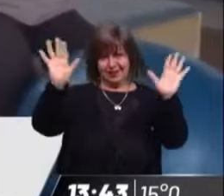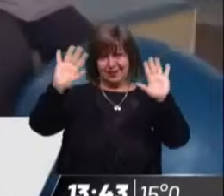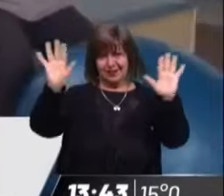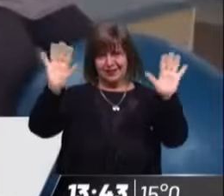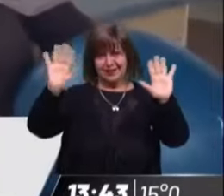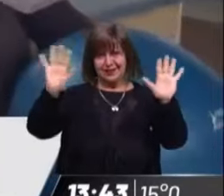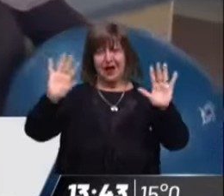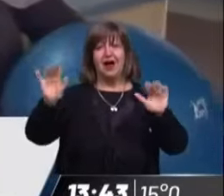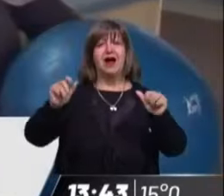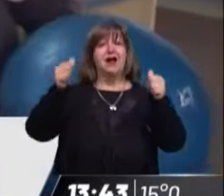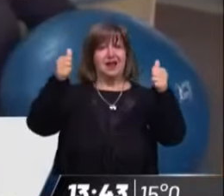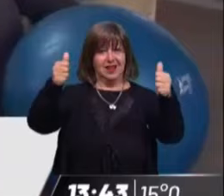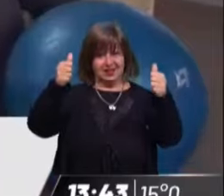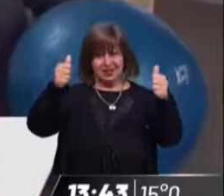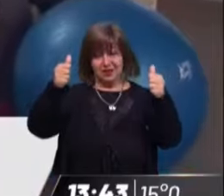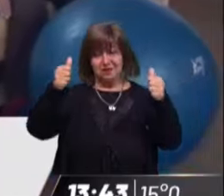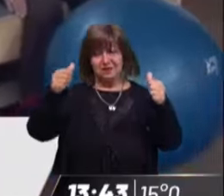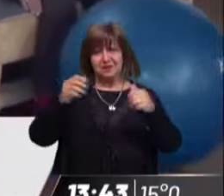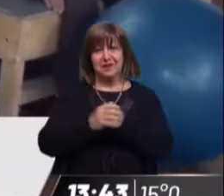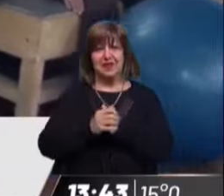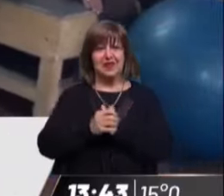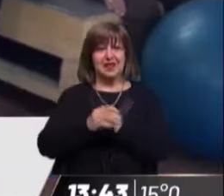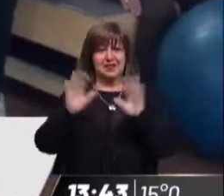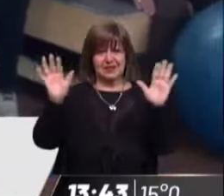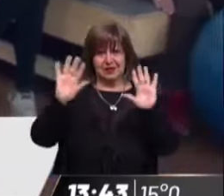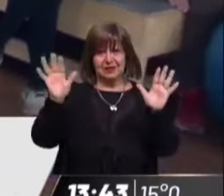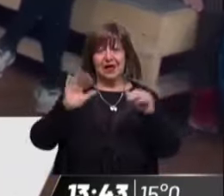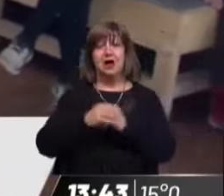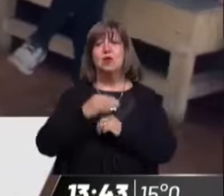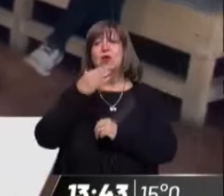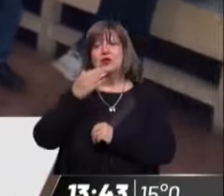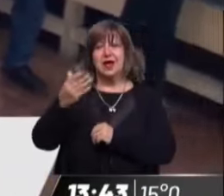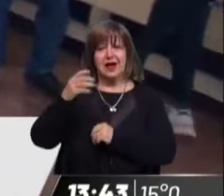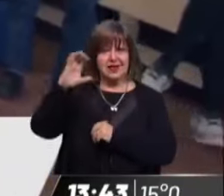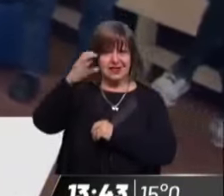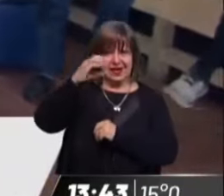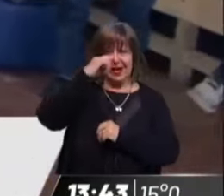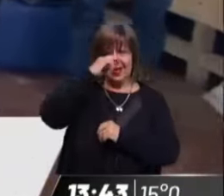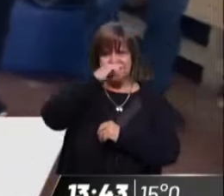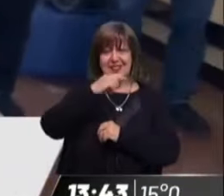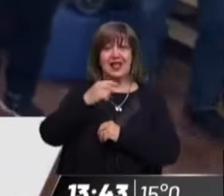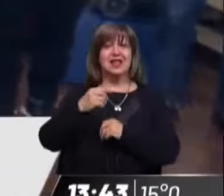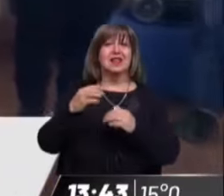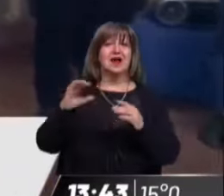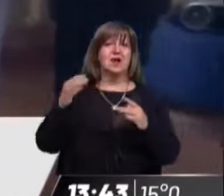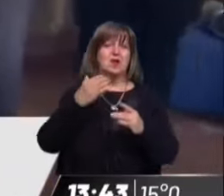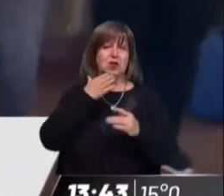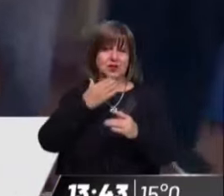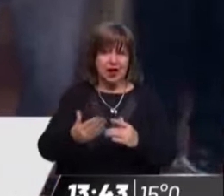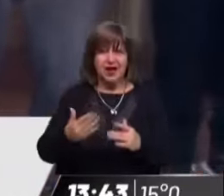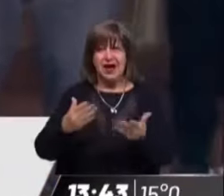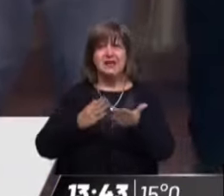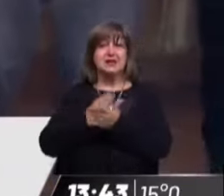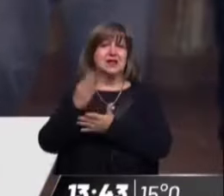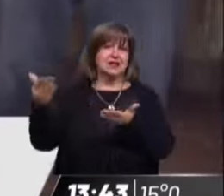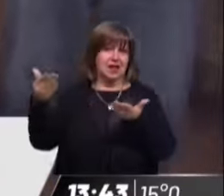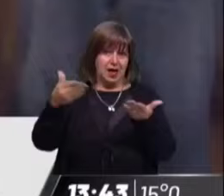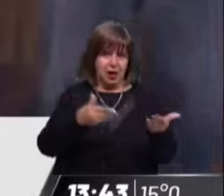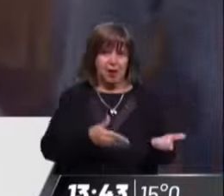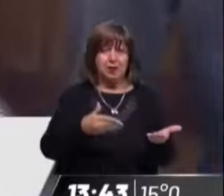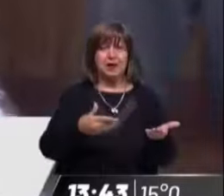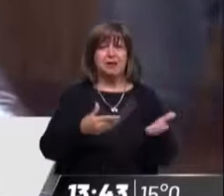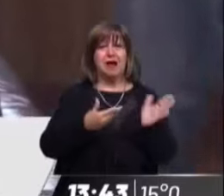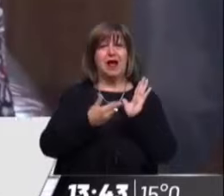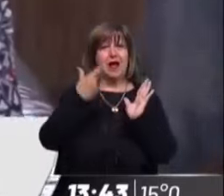Un saludito y nos despedimos con esto. A ustedes, muchas gracias. Al canal que se presta para esto, para que